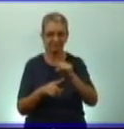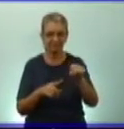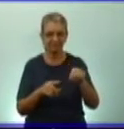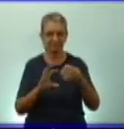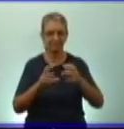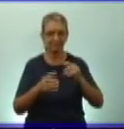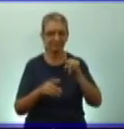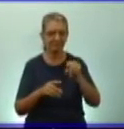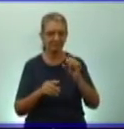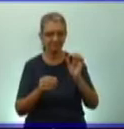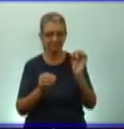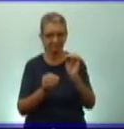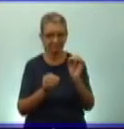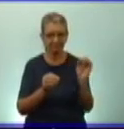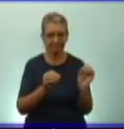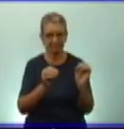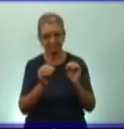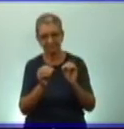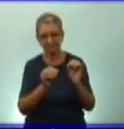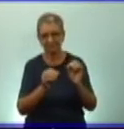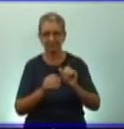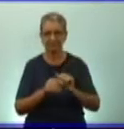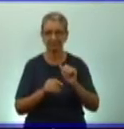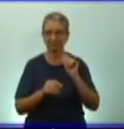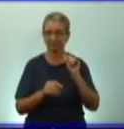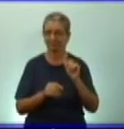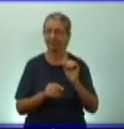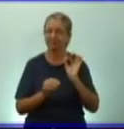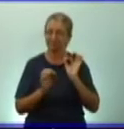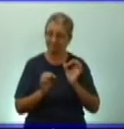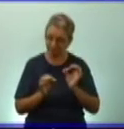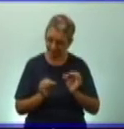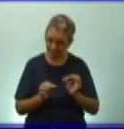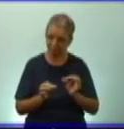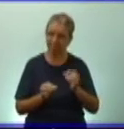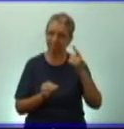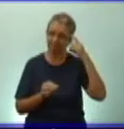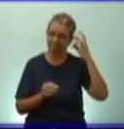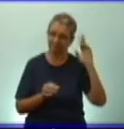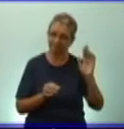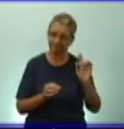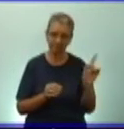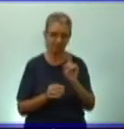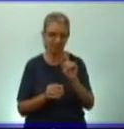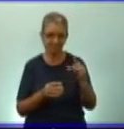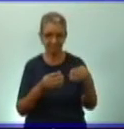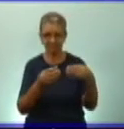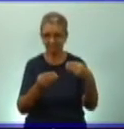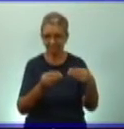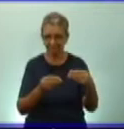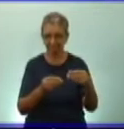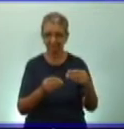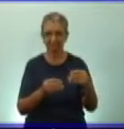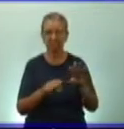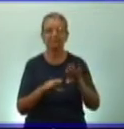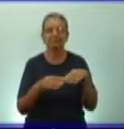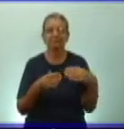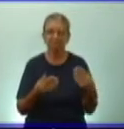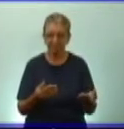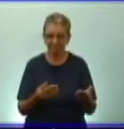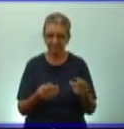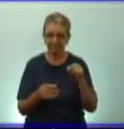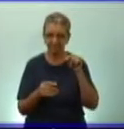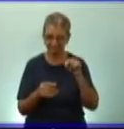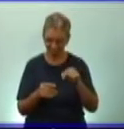moléculas. Quiero insistirles que para nombrar los óxidos no metálicos, recuerden que trabajamos con los prefijos griegos. No se preocupen que en